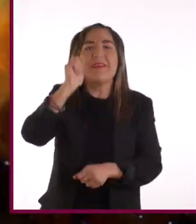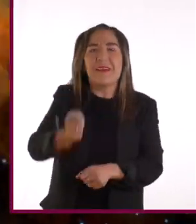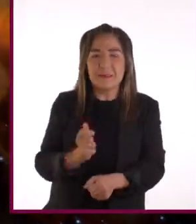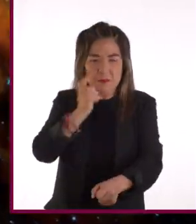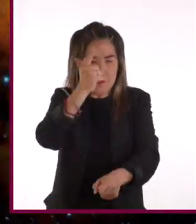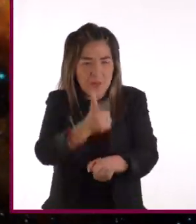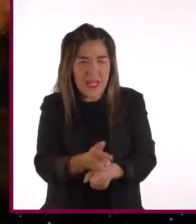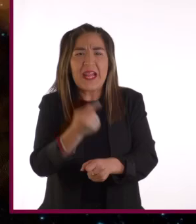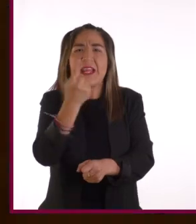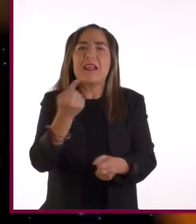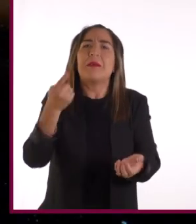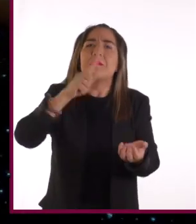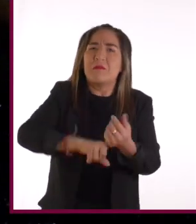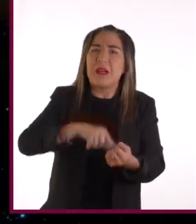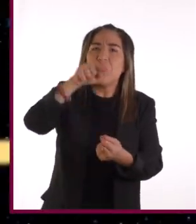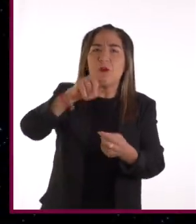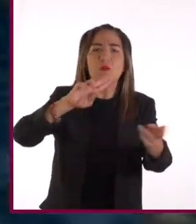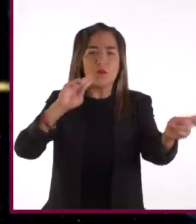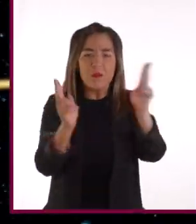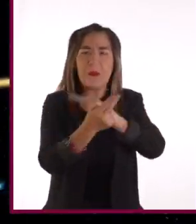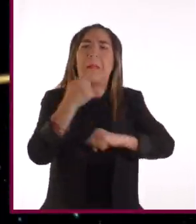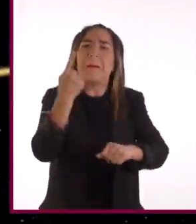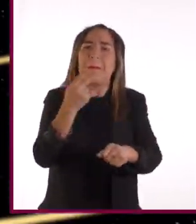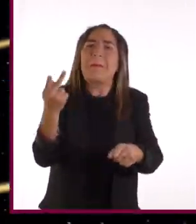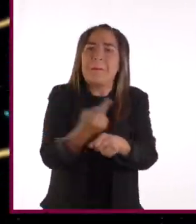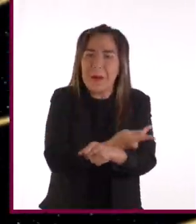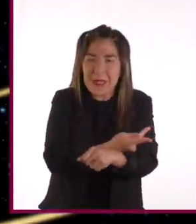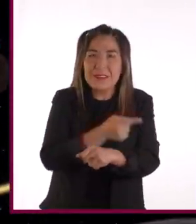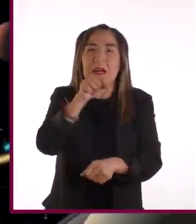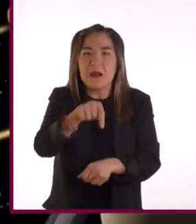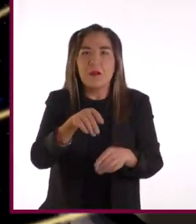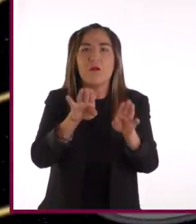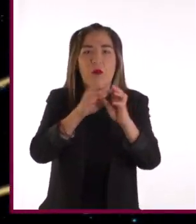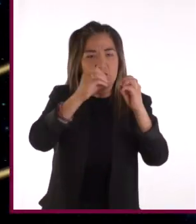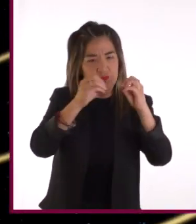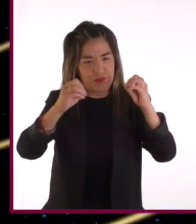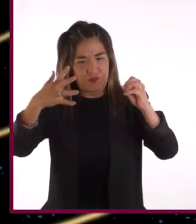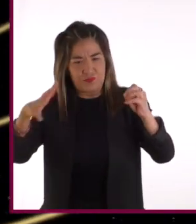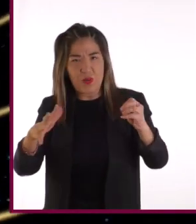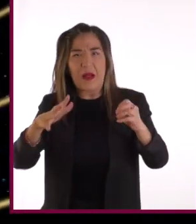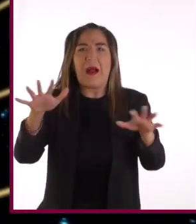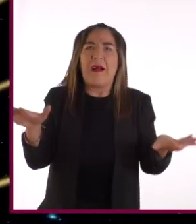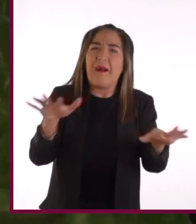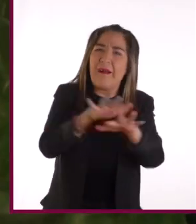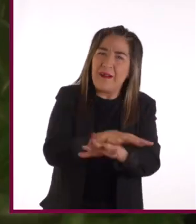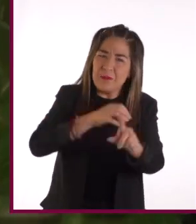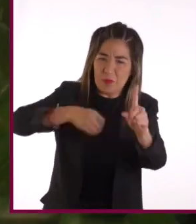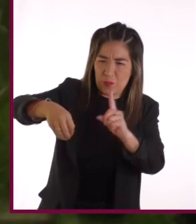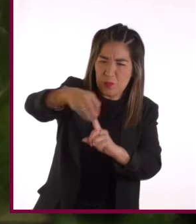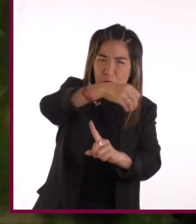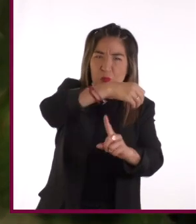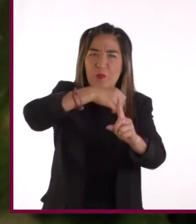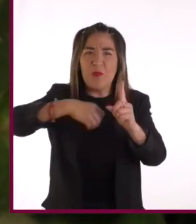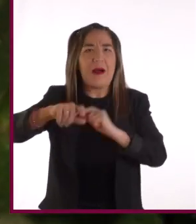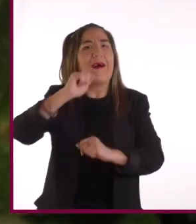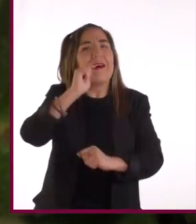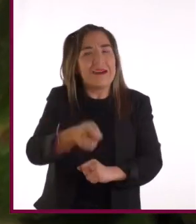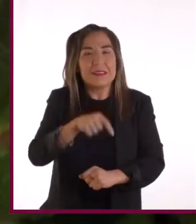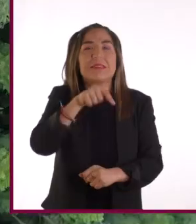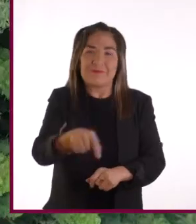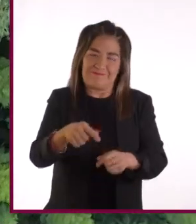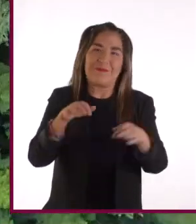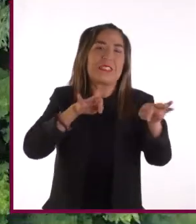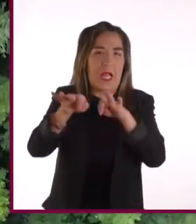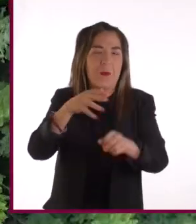fue capaz de describir lo que sucedía en el universo, encontrando dichos patrones de cambio. Podríamos decir, por